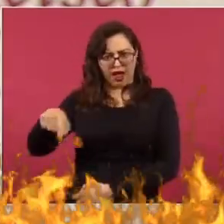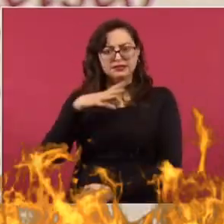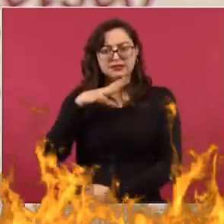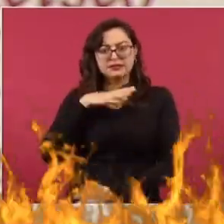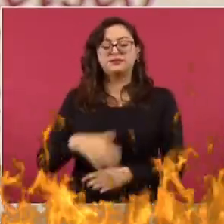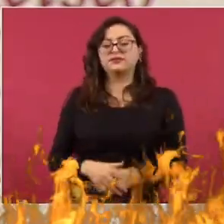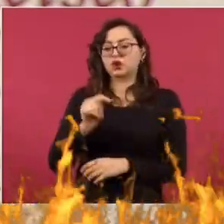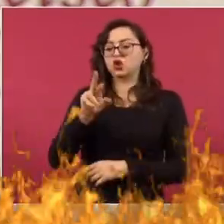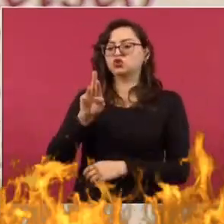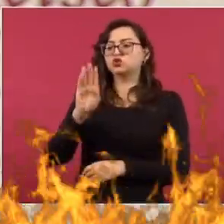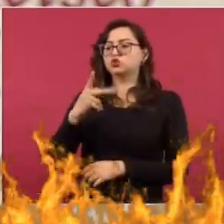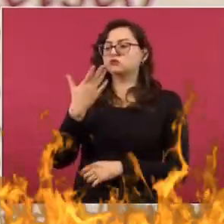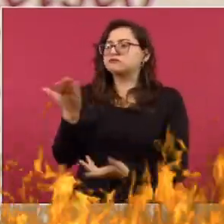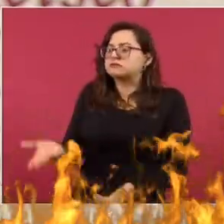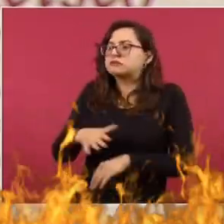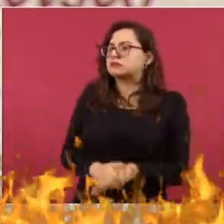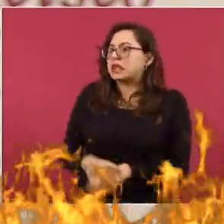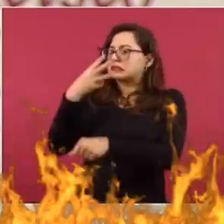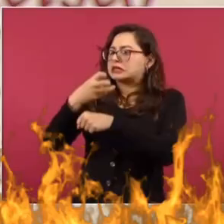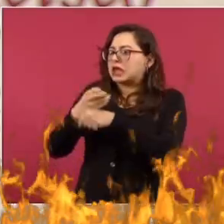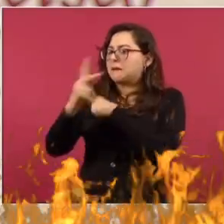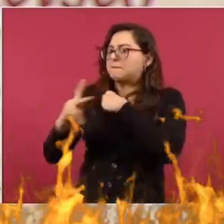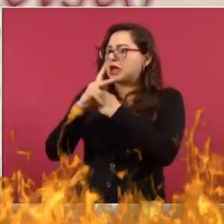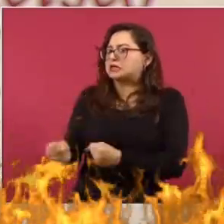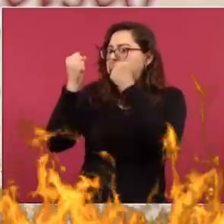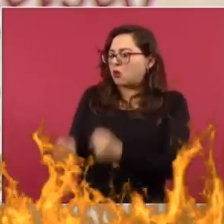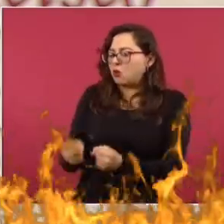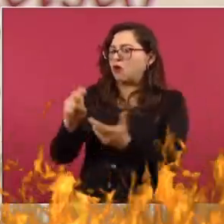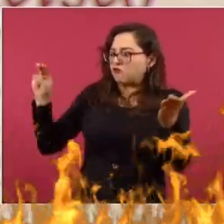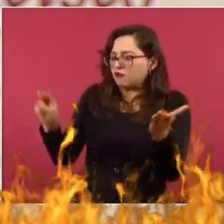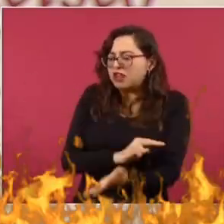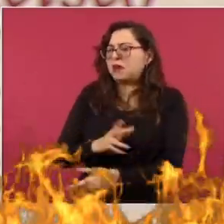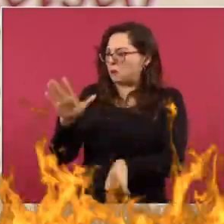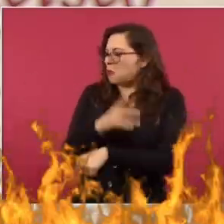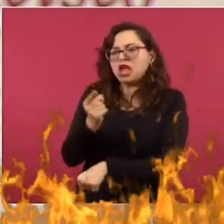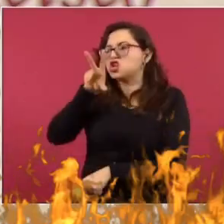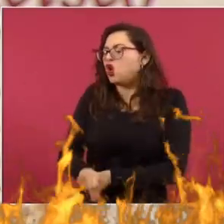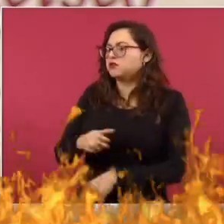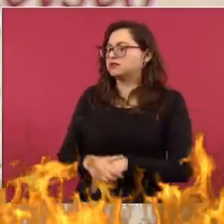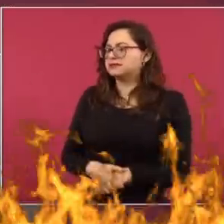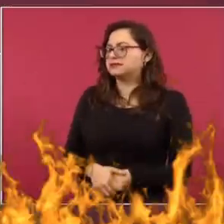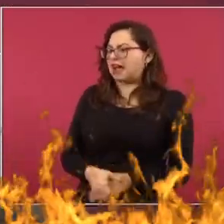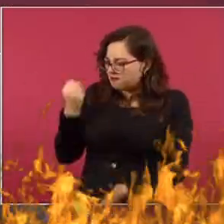Y me dijo el presidente Trump, ¿por qué no aceptan el tercer país seguro si ya lo vamos a hacer con El Salvador? Pero en un plan ya de imponérnoslo.